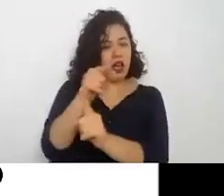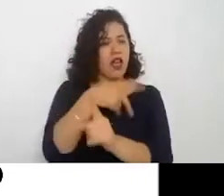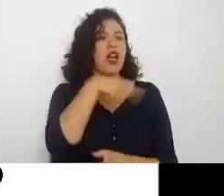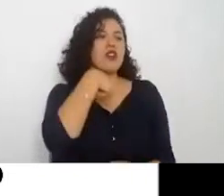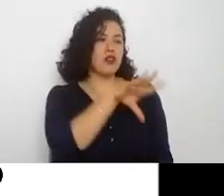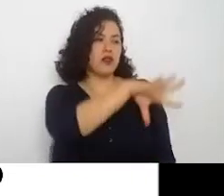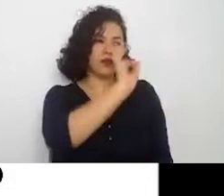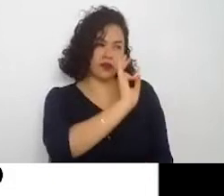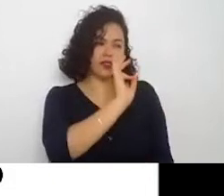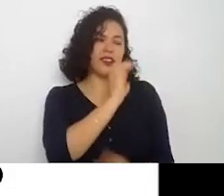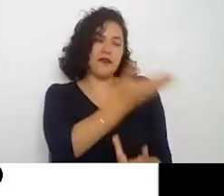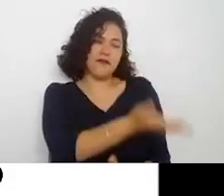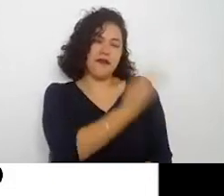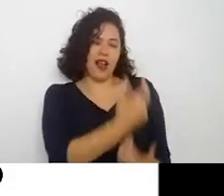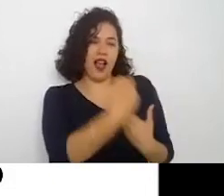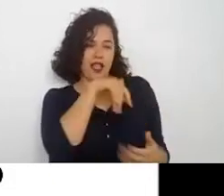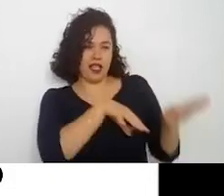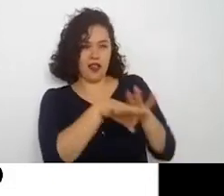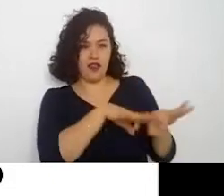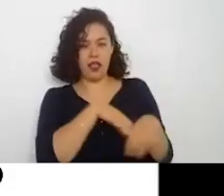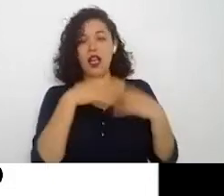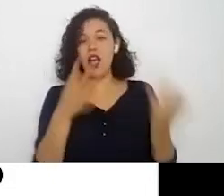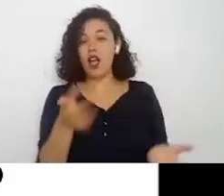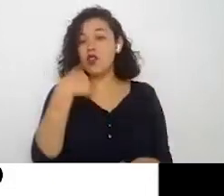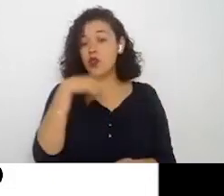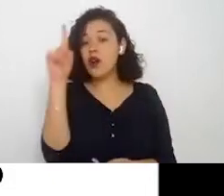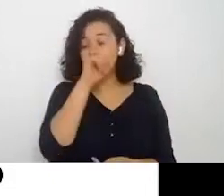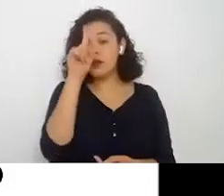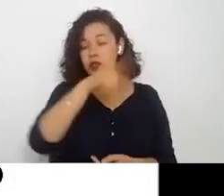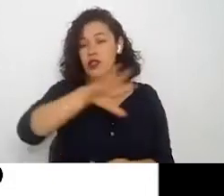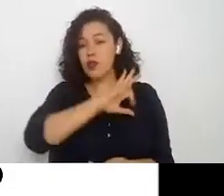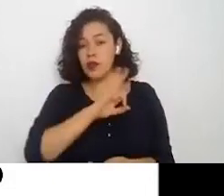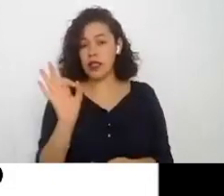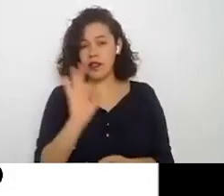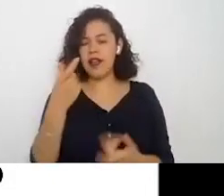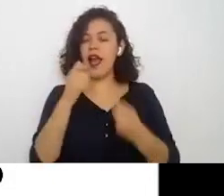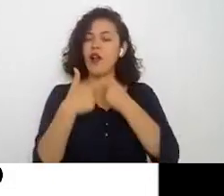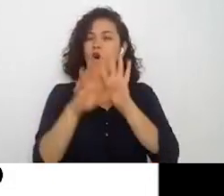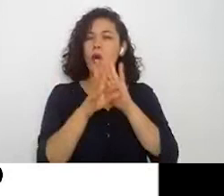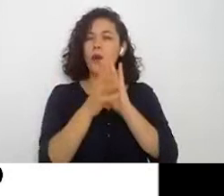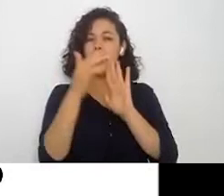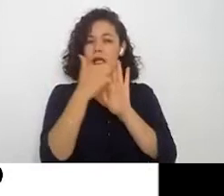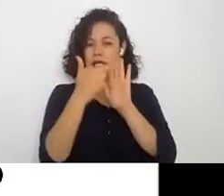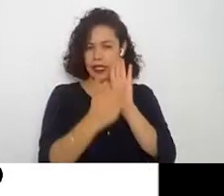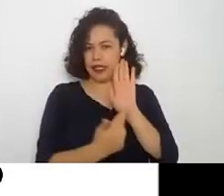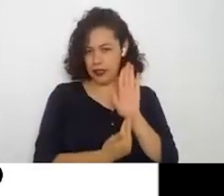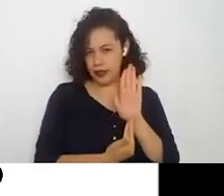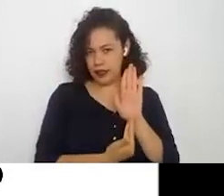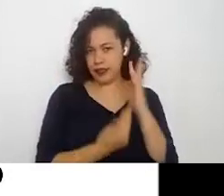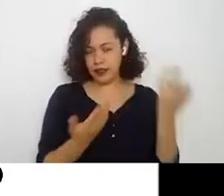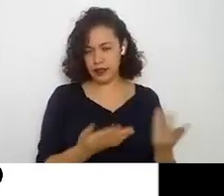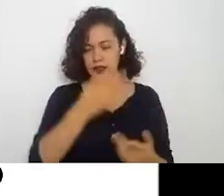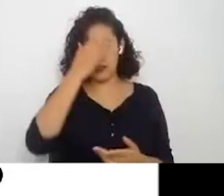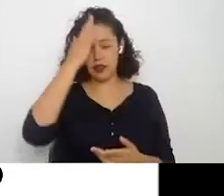sí tengan dentro de la medida de sus posibilidades algunas regulaciones, como son